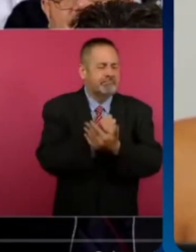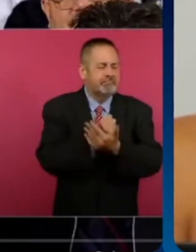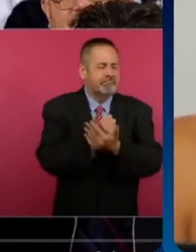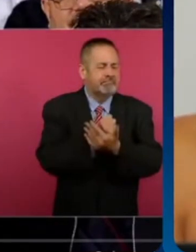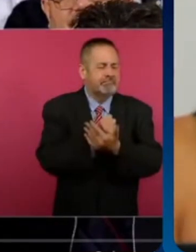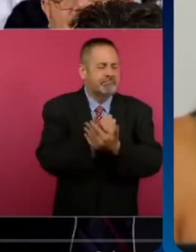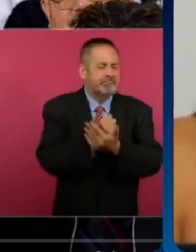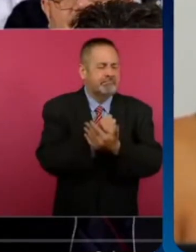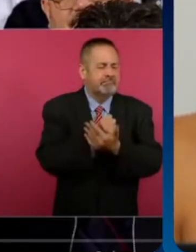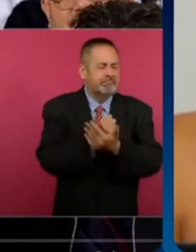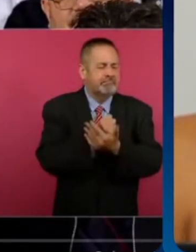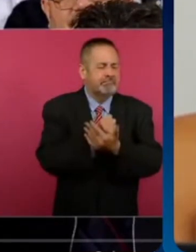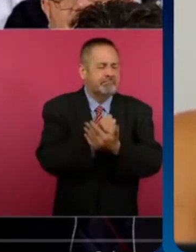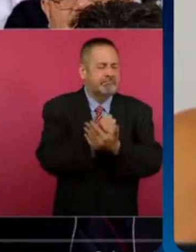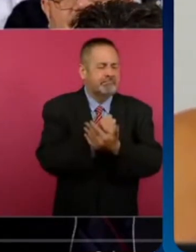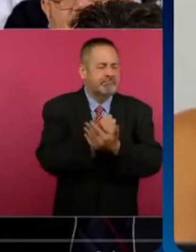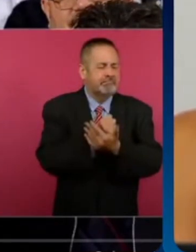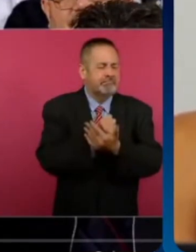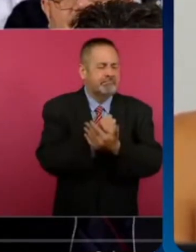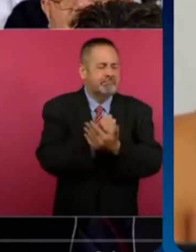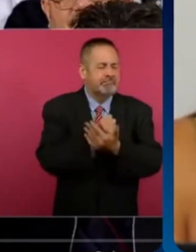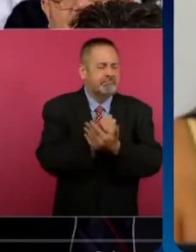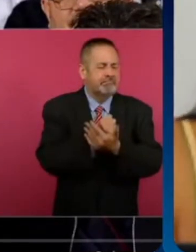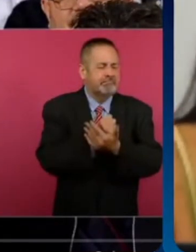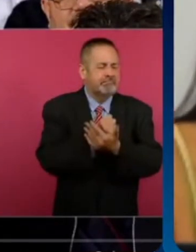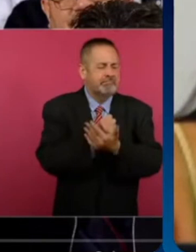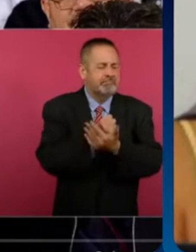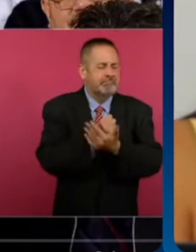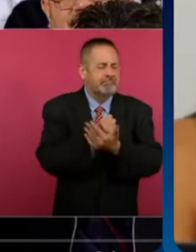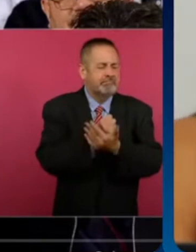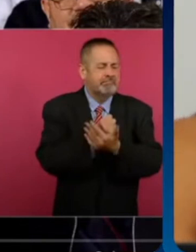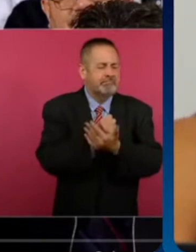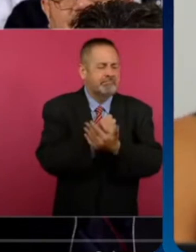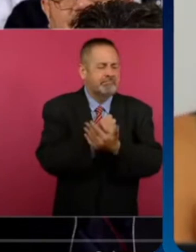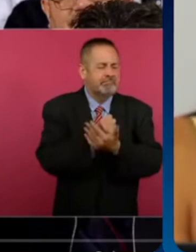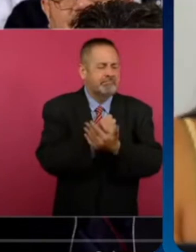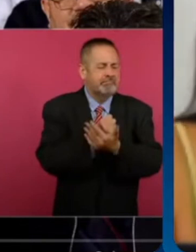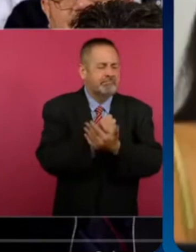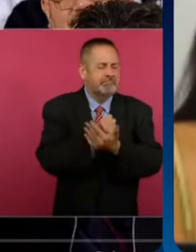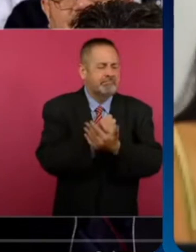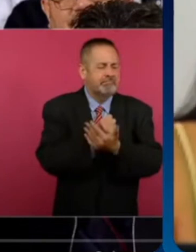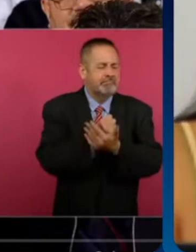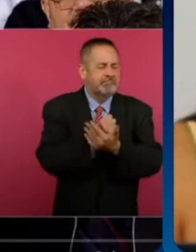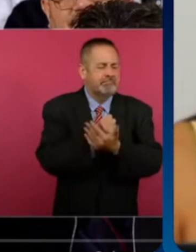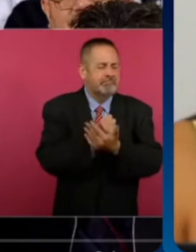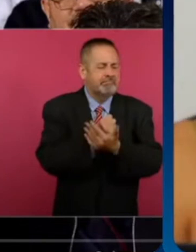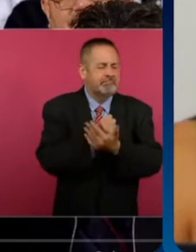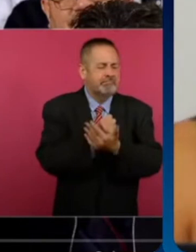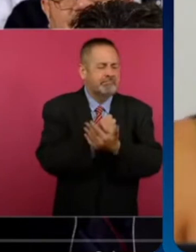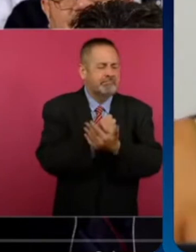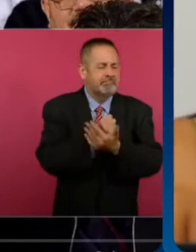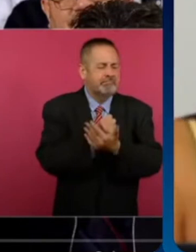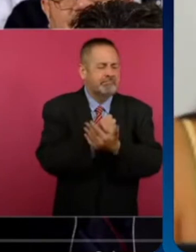estos actos de inseguridad es la compañera también youtuber que acude a las mañaneras, Nancy de Oro Sólido, que